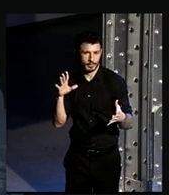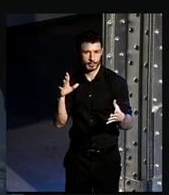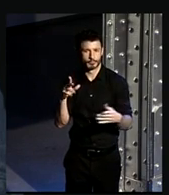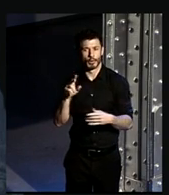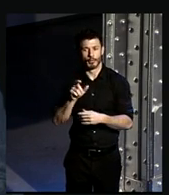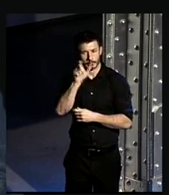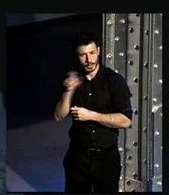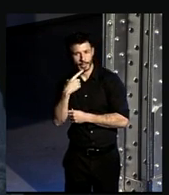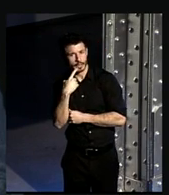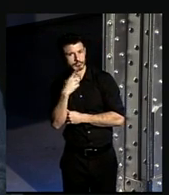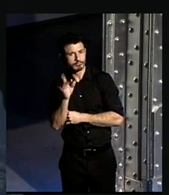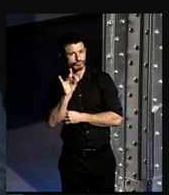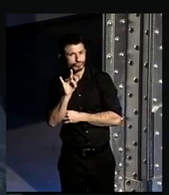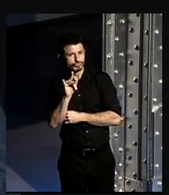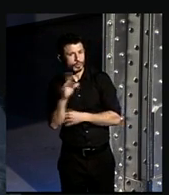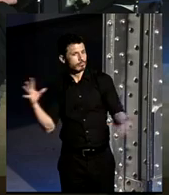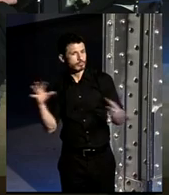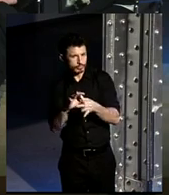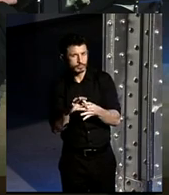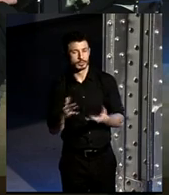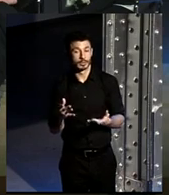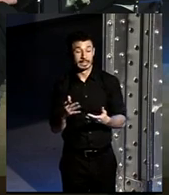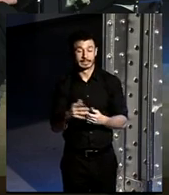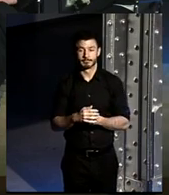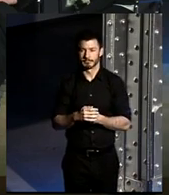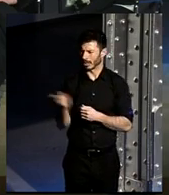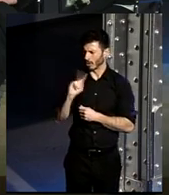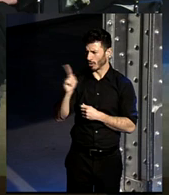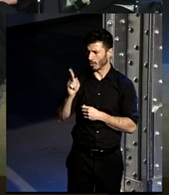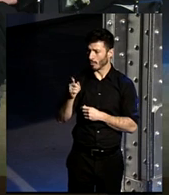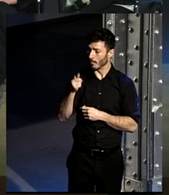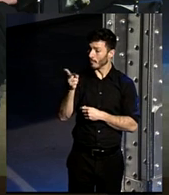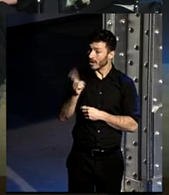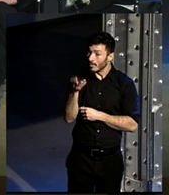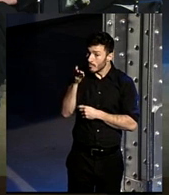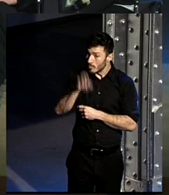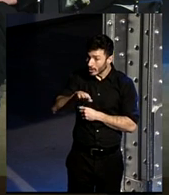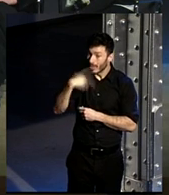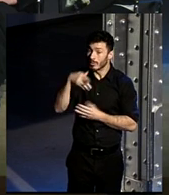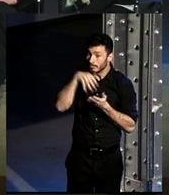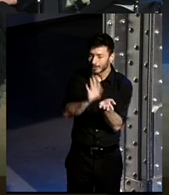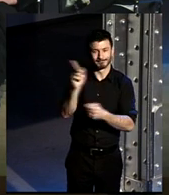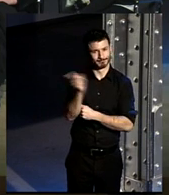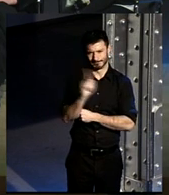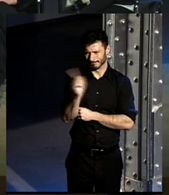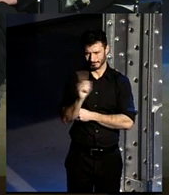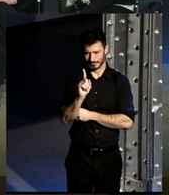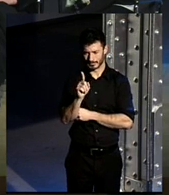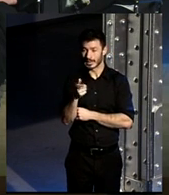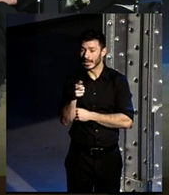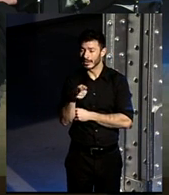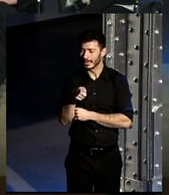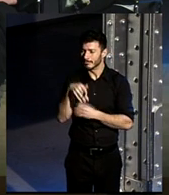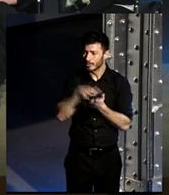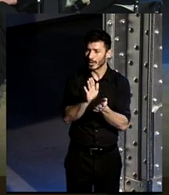afirmaban que no podía ser un relato de Verne, pero... Pero no es póstumo, ¿eh? La jornada del jornalista se publicó en Inglaterra, en los